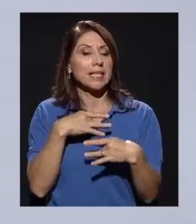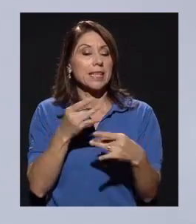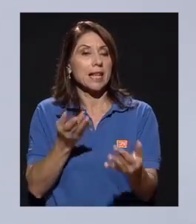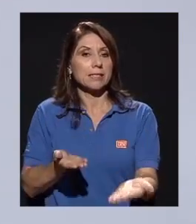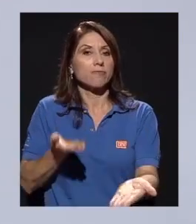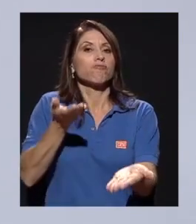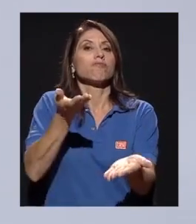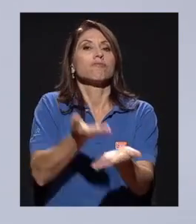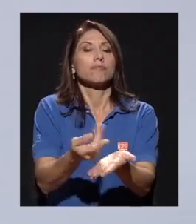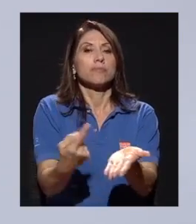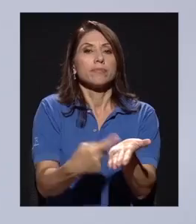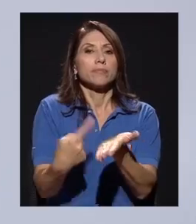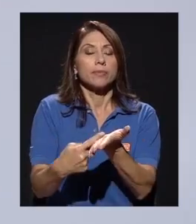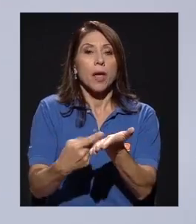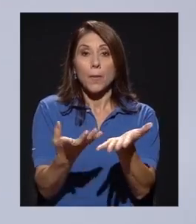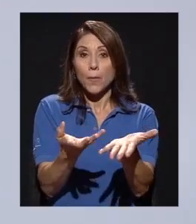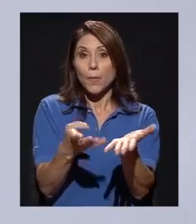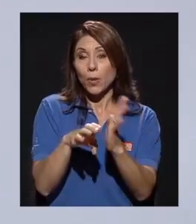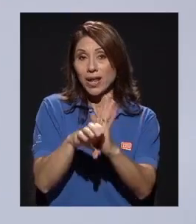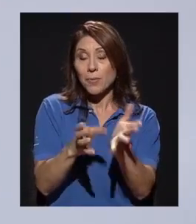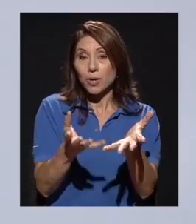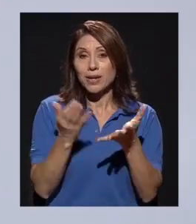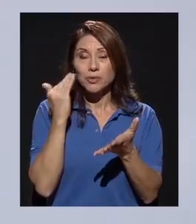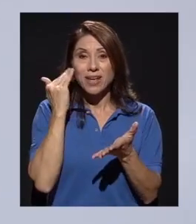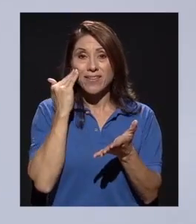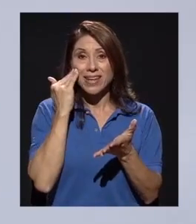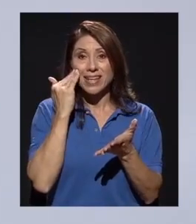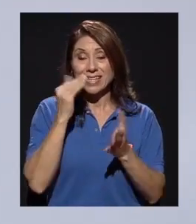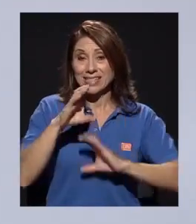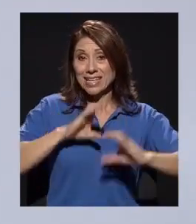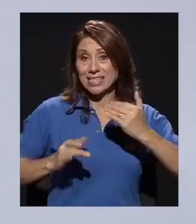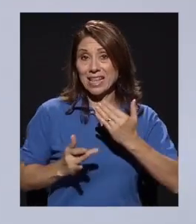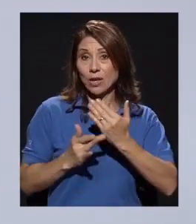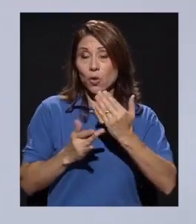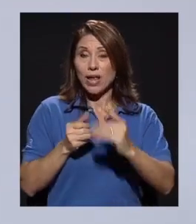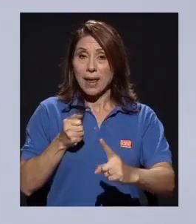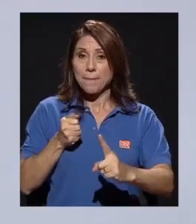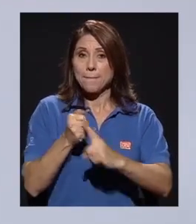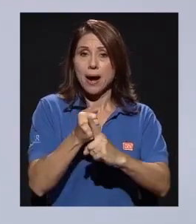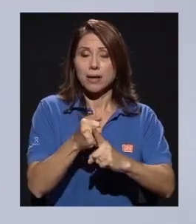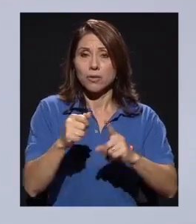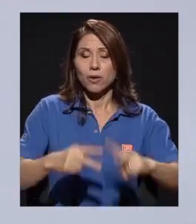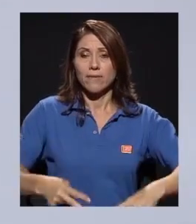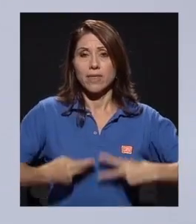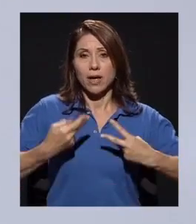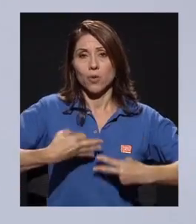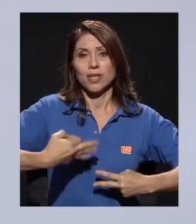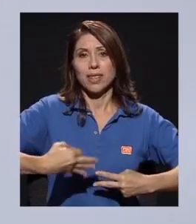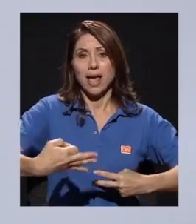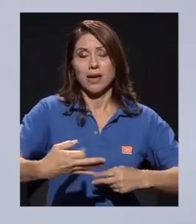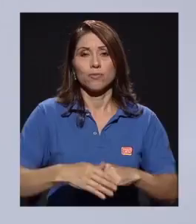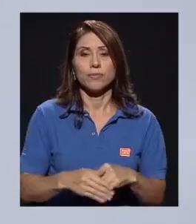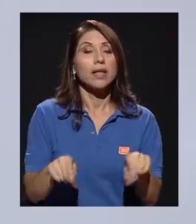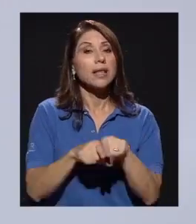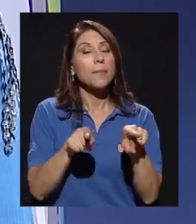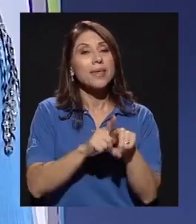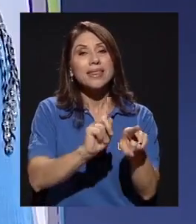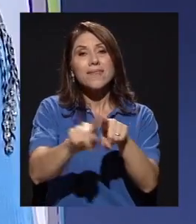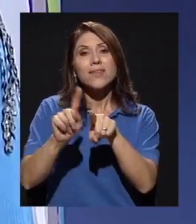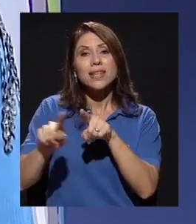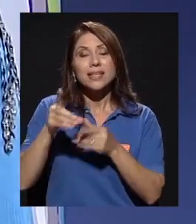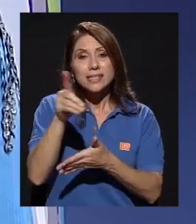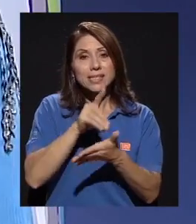tiene la ciencia y la tecnología en la la vida cotidiana en los diseños de todo lo que implica eh las comunicaciones